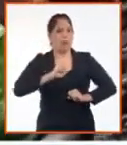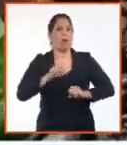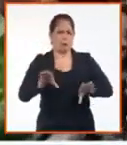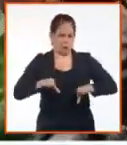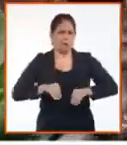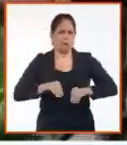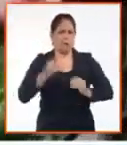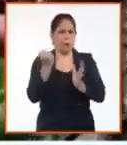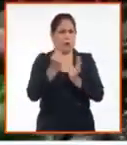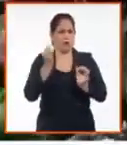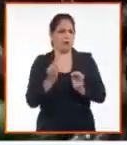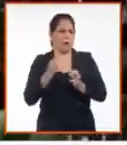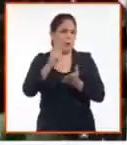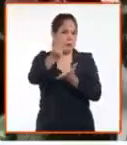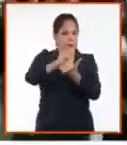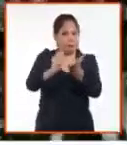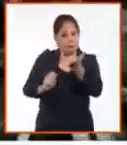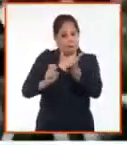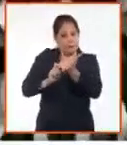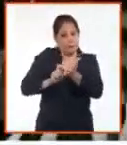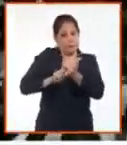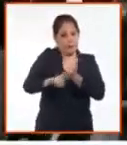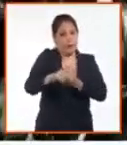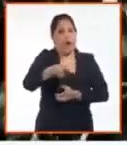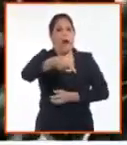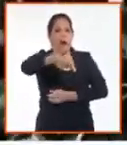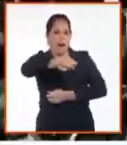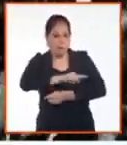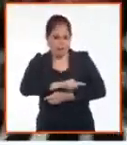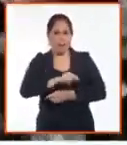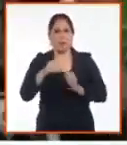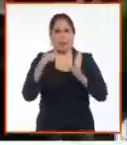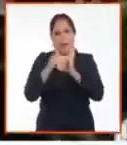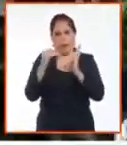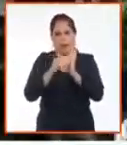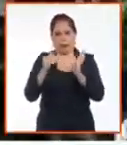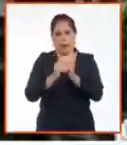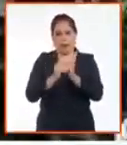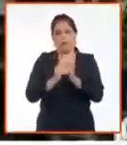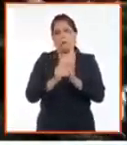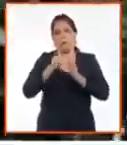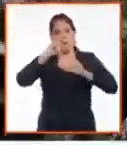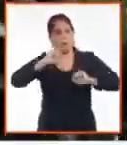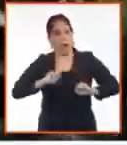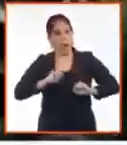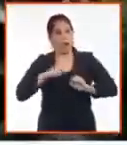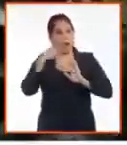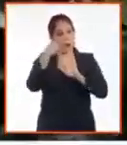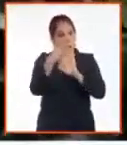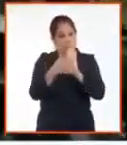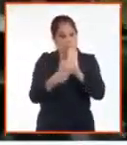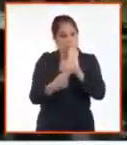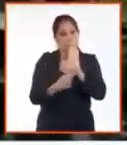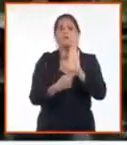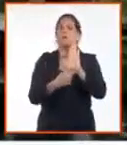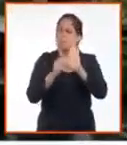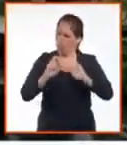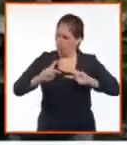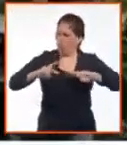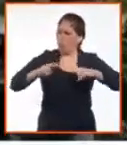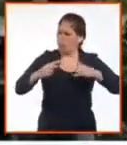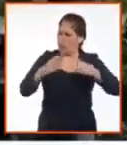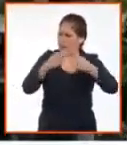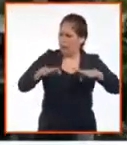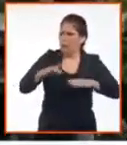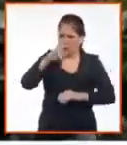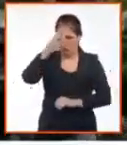confirmado a través de una carta que se difundió ayer durante la tarde es con los puntos le dice que normalmente quiere contar con